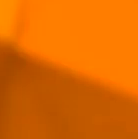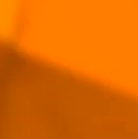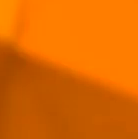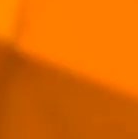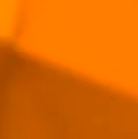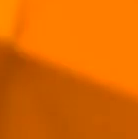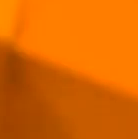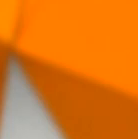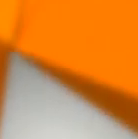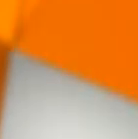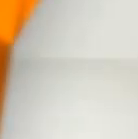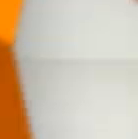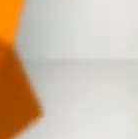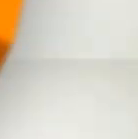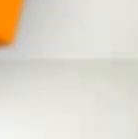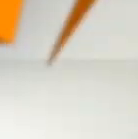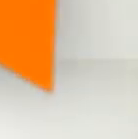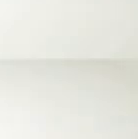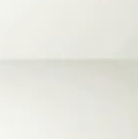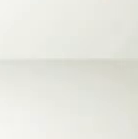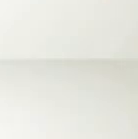y tanto